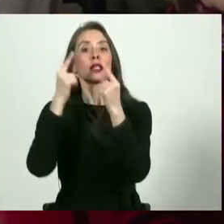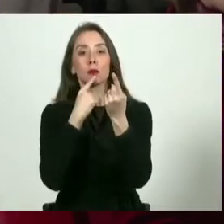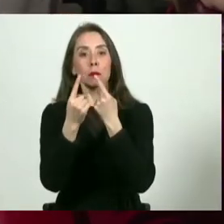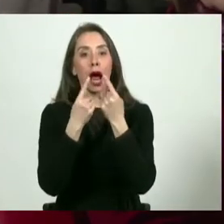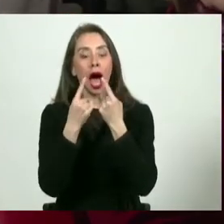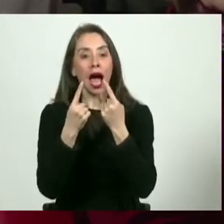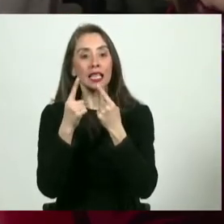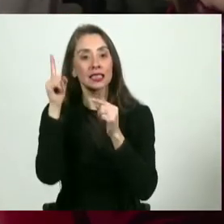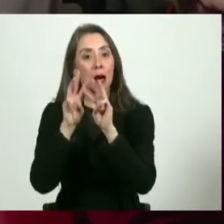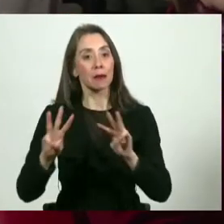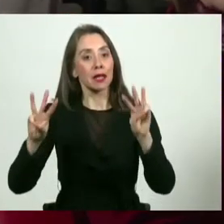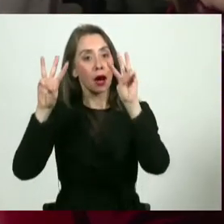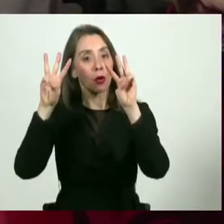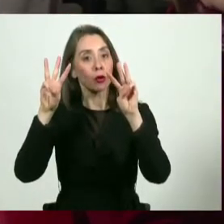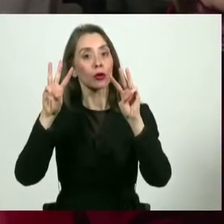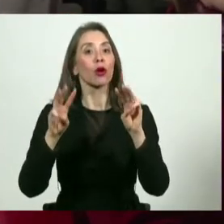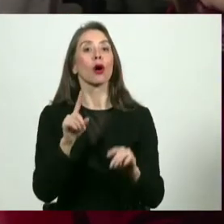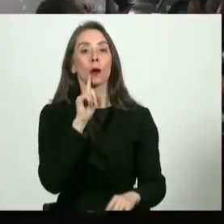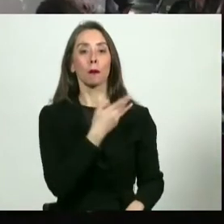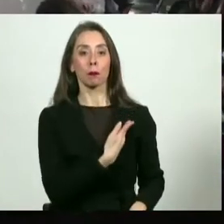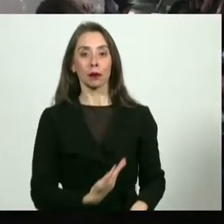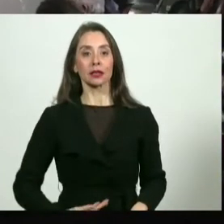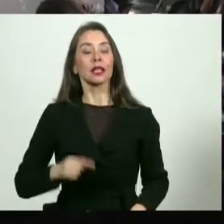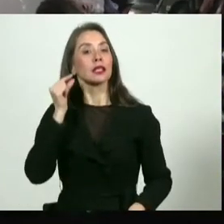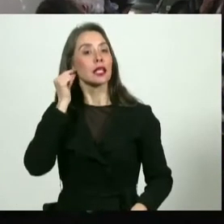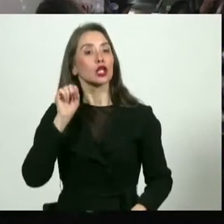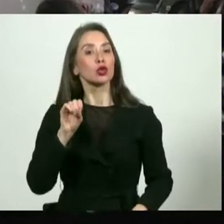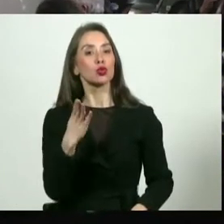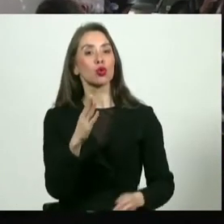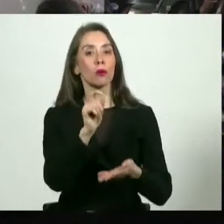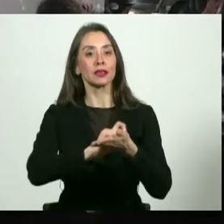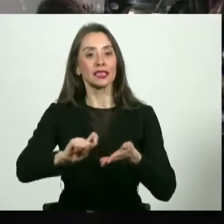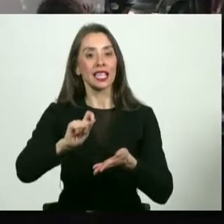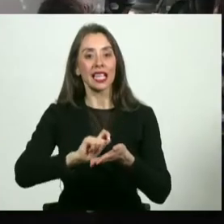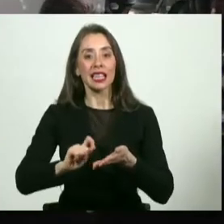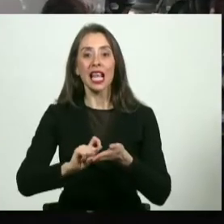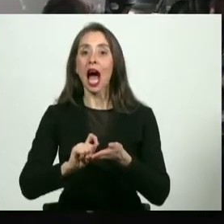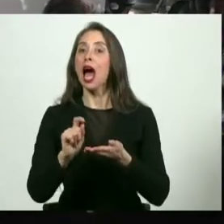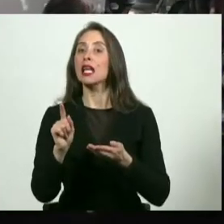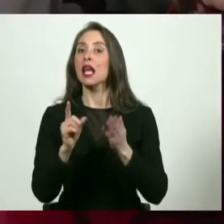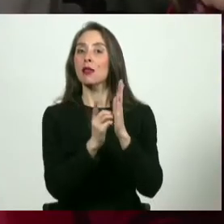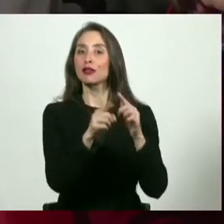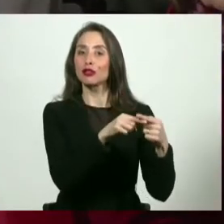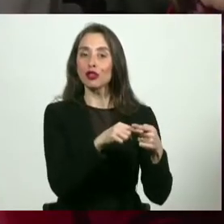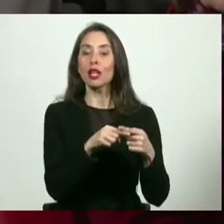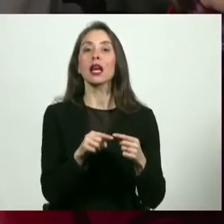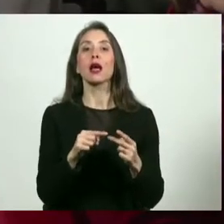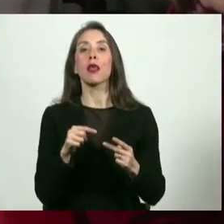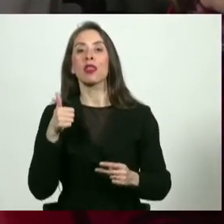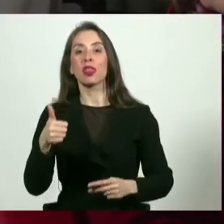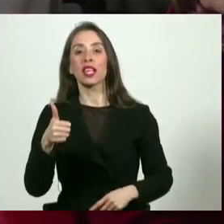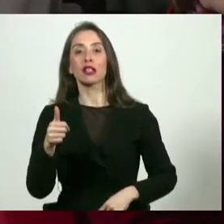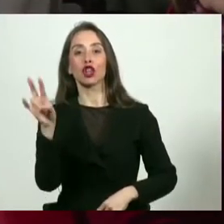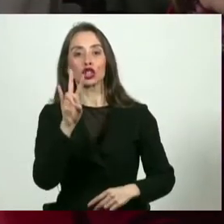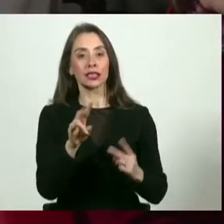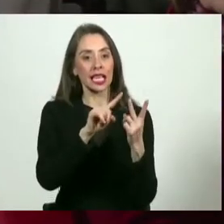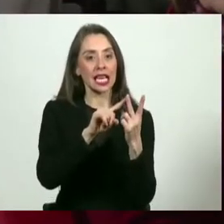examen. Esta delegación fue presidida por la subsecretaria de Evaluación Social, Heidi Werner, por nuestro director nacional de Senadis